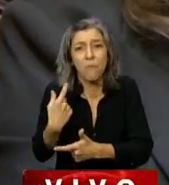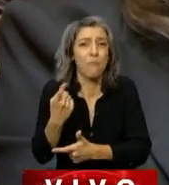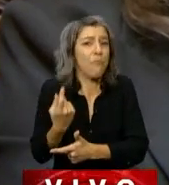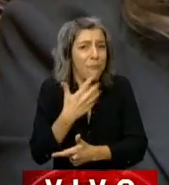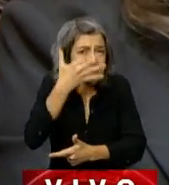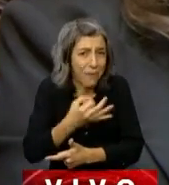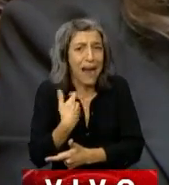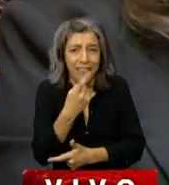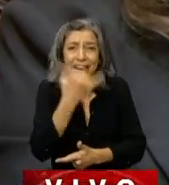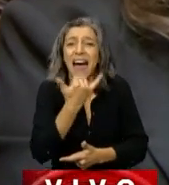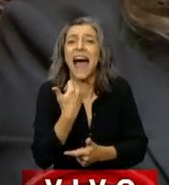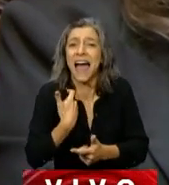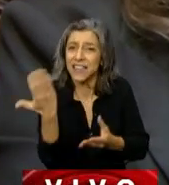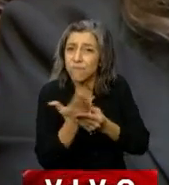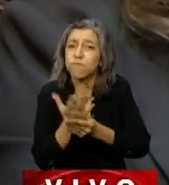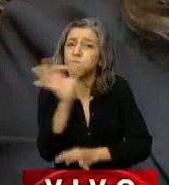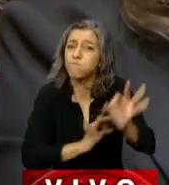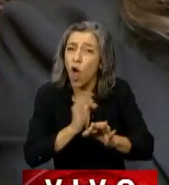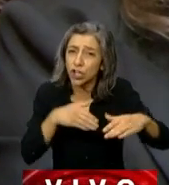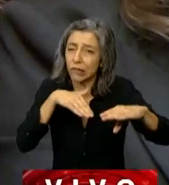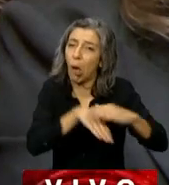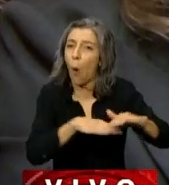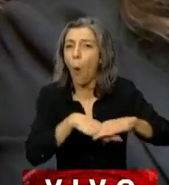algunos escritorios para las 200 megas más. En la